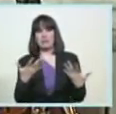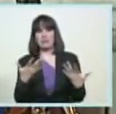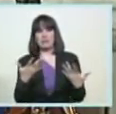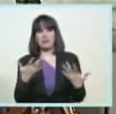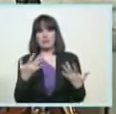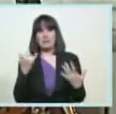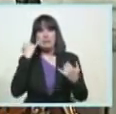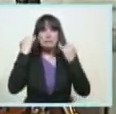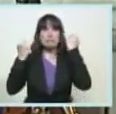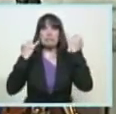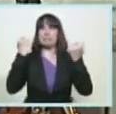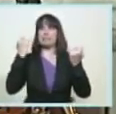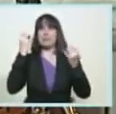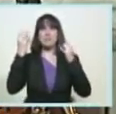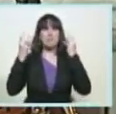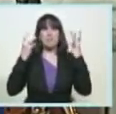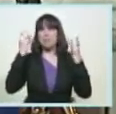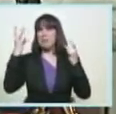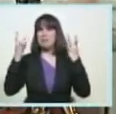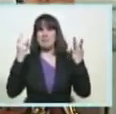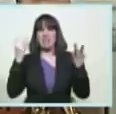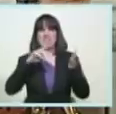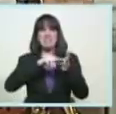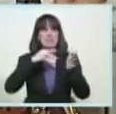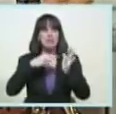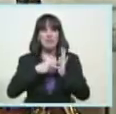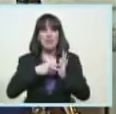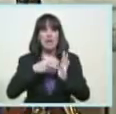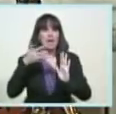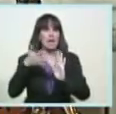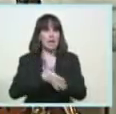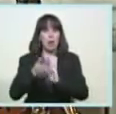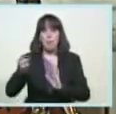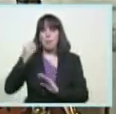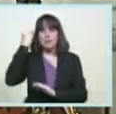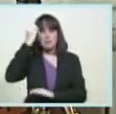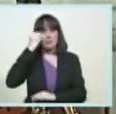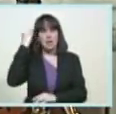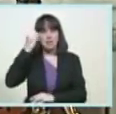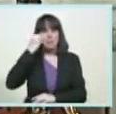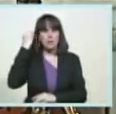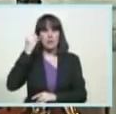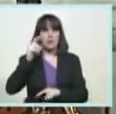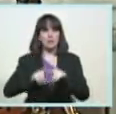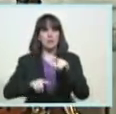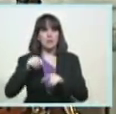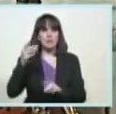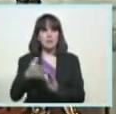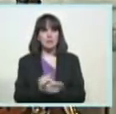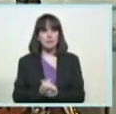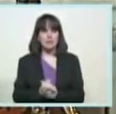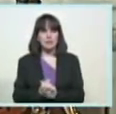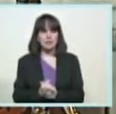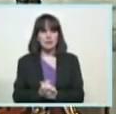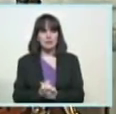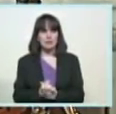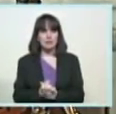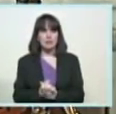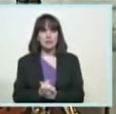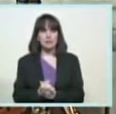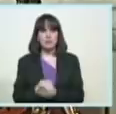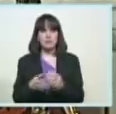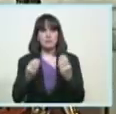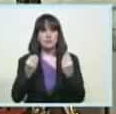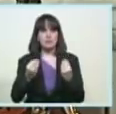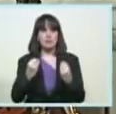creativa del concepto de gente consiguen el pensamiento de albert einstein a una atención